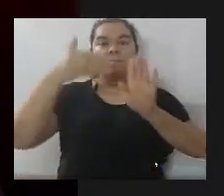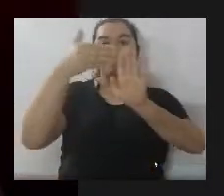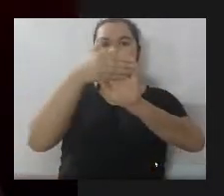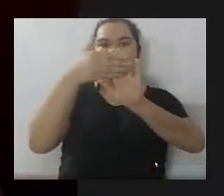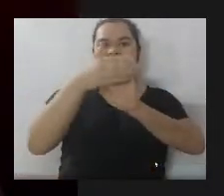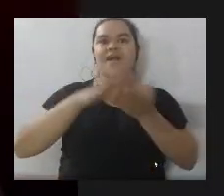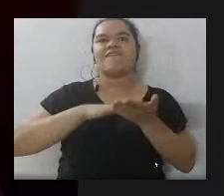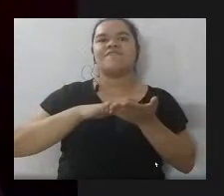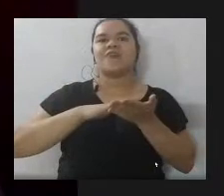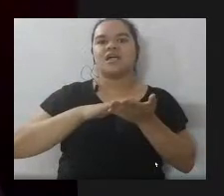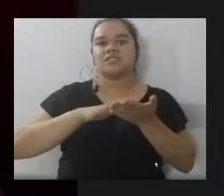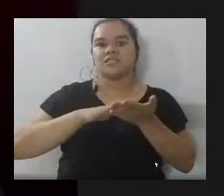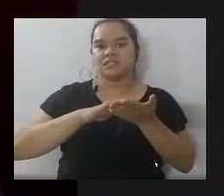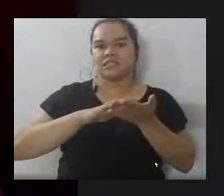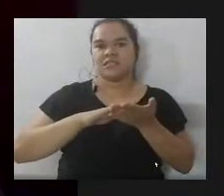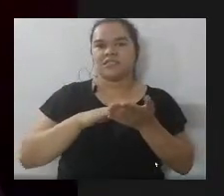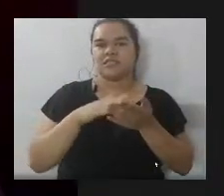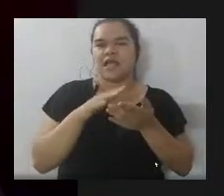teoría de control,